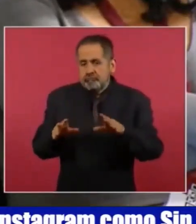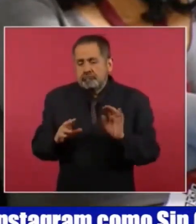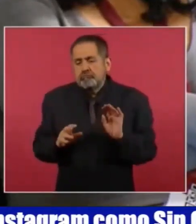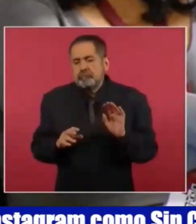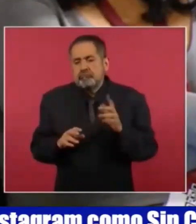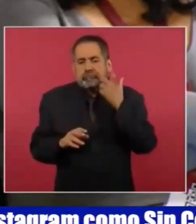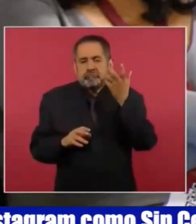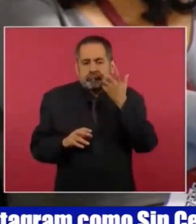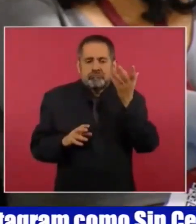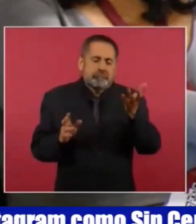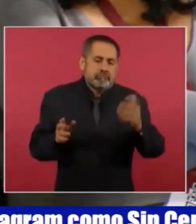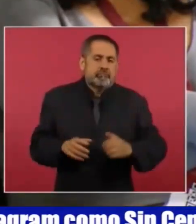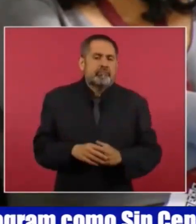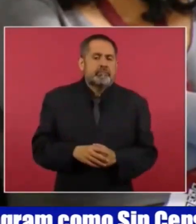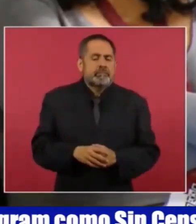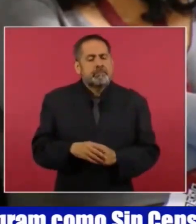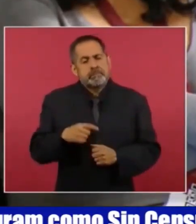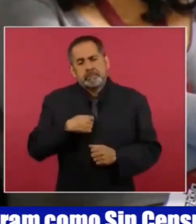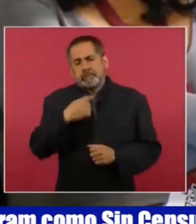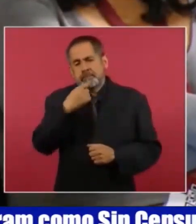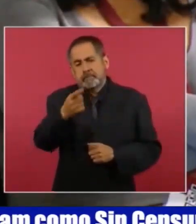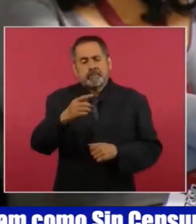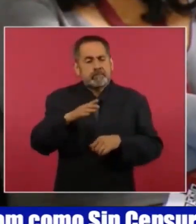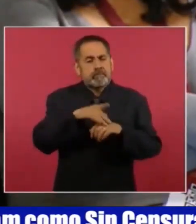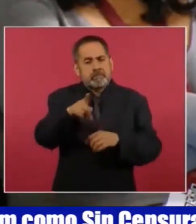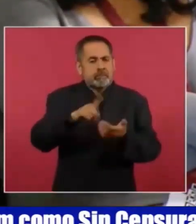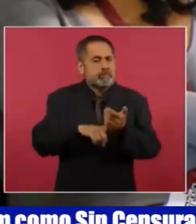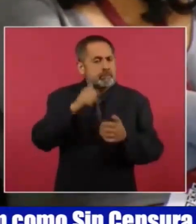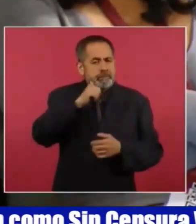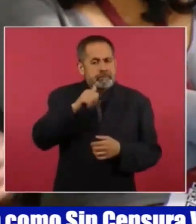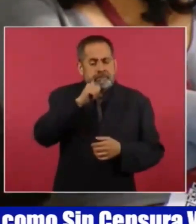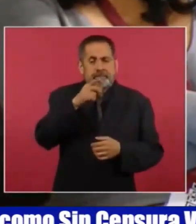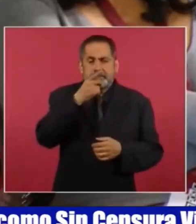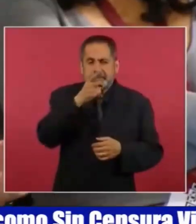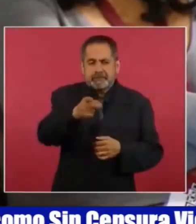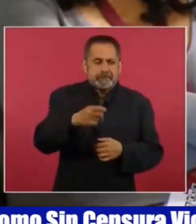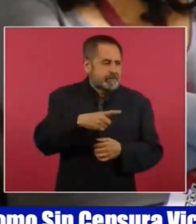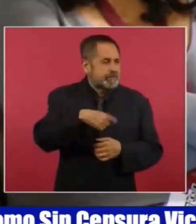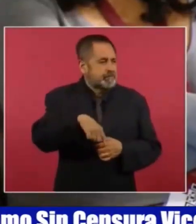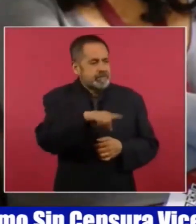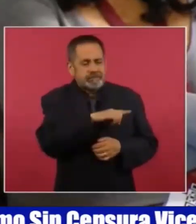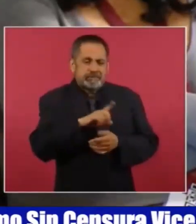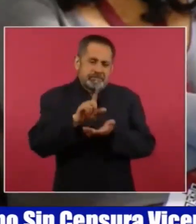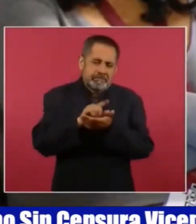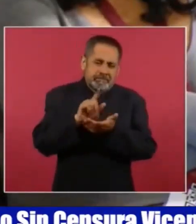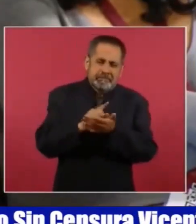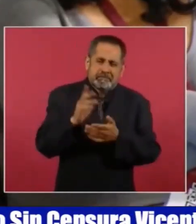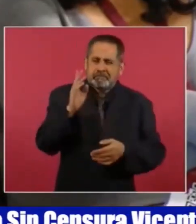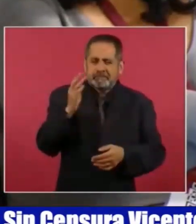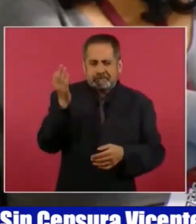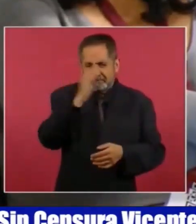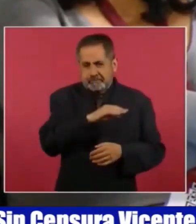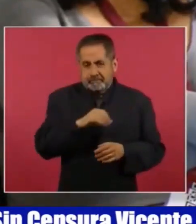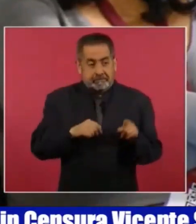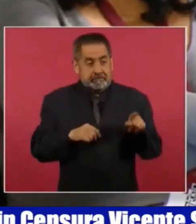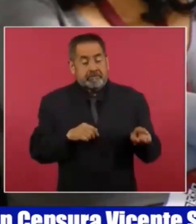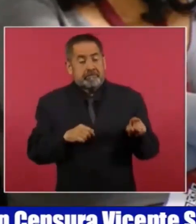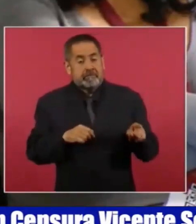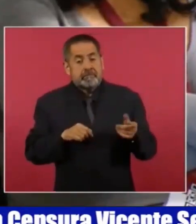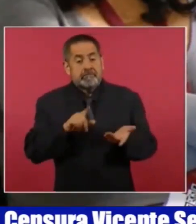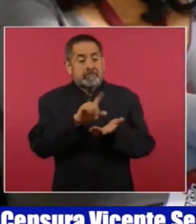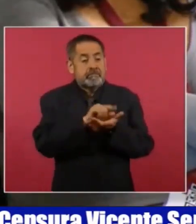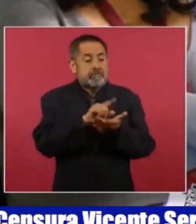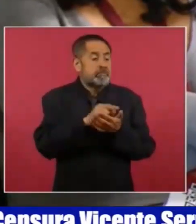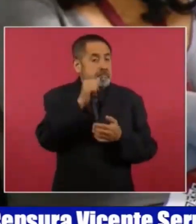videos? Lo comento porque usted siempre ha comentado sobre las tendencias en Twitter. Este video fue tendencia el día